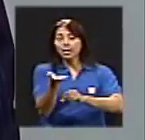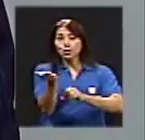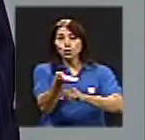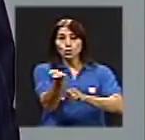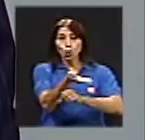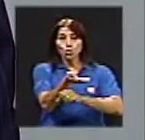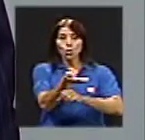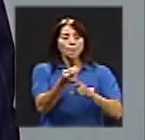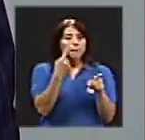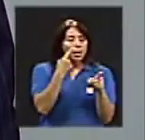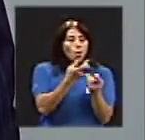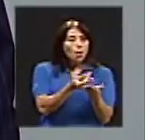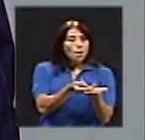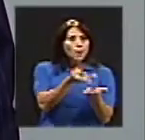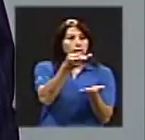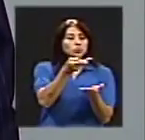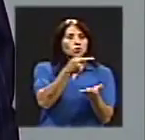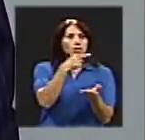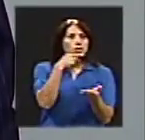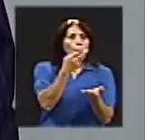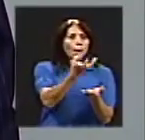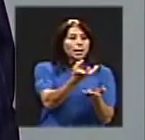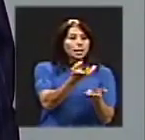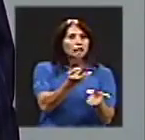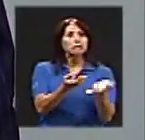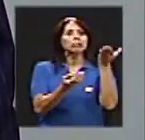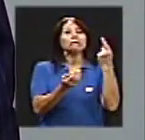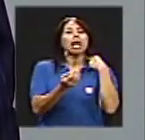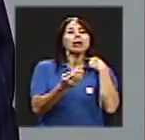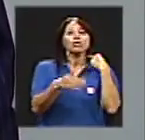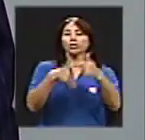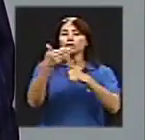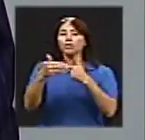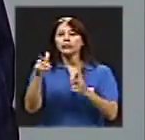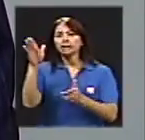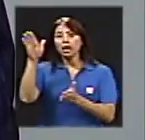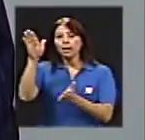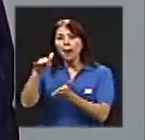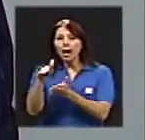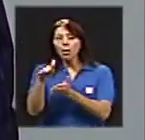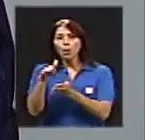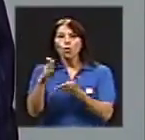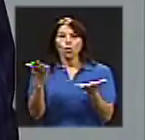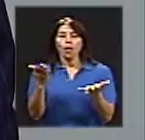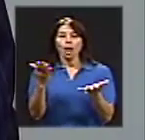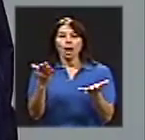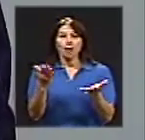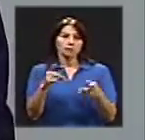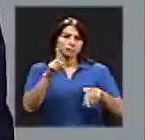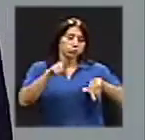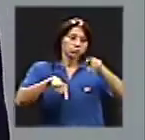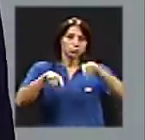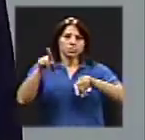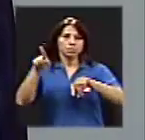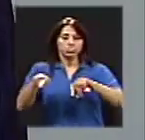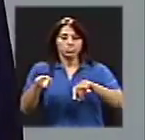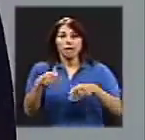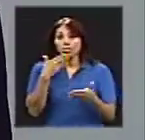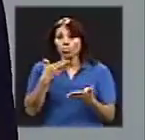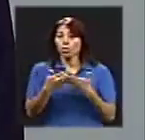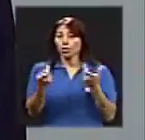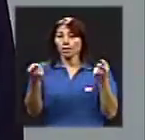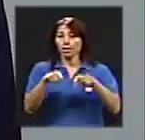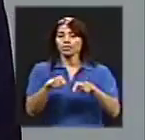los sábados, es muy saludable que algunas tarifas en el país también bajen. Sí, claro, es que hay que pensar,